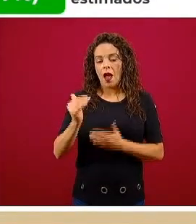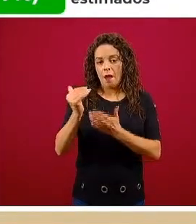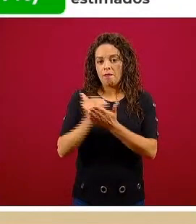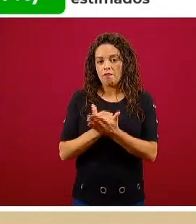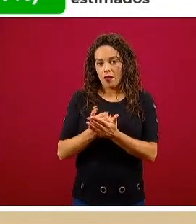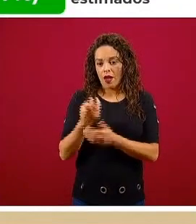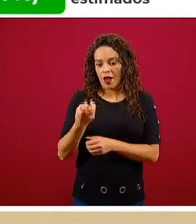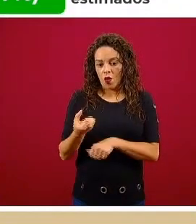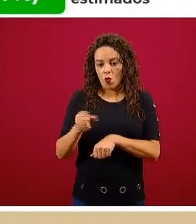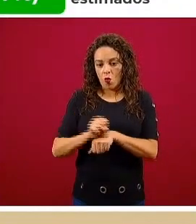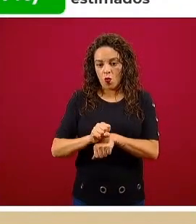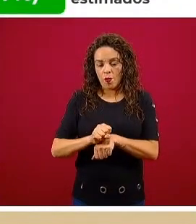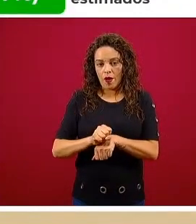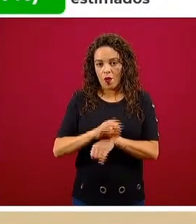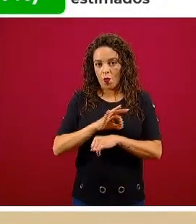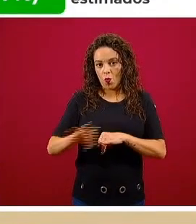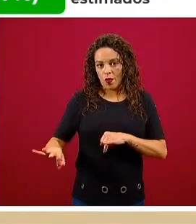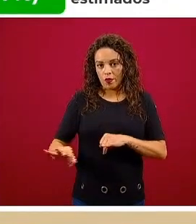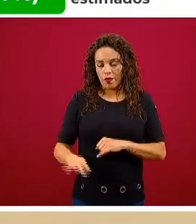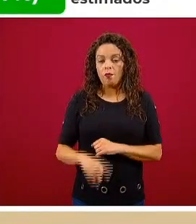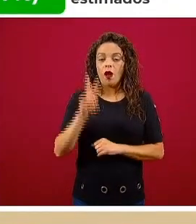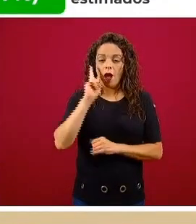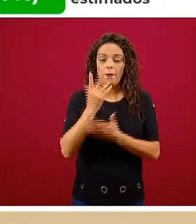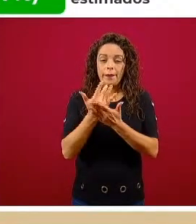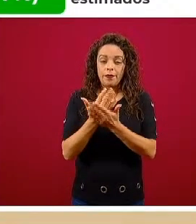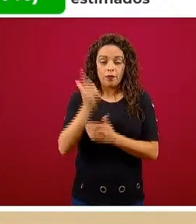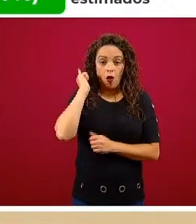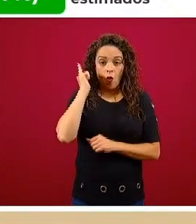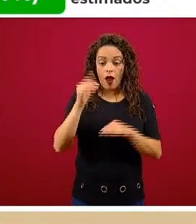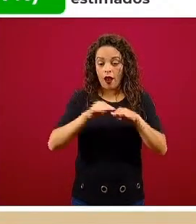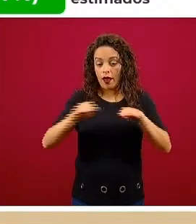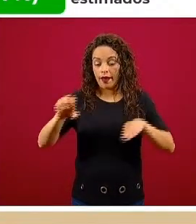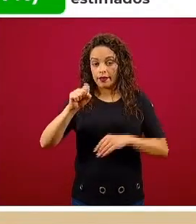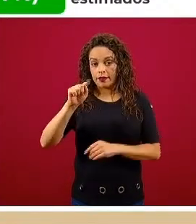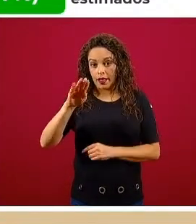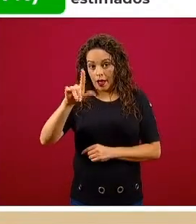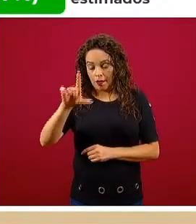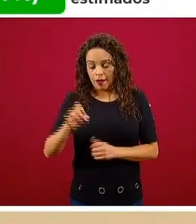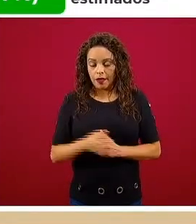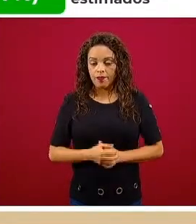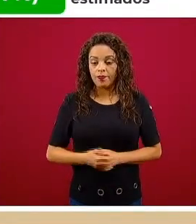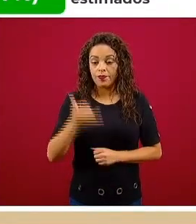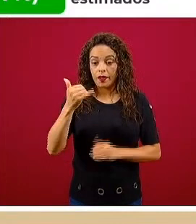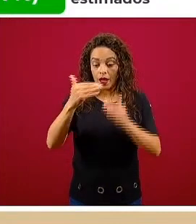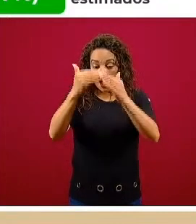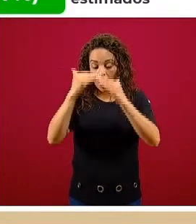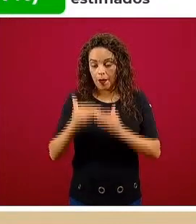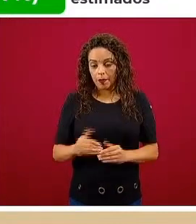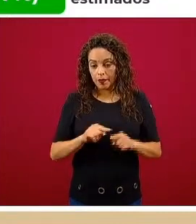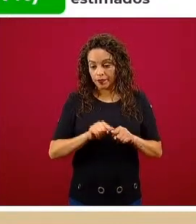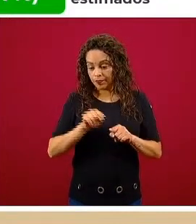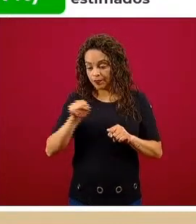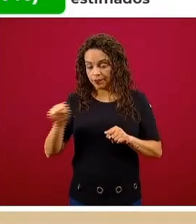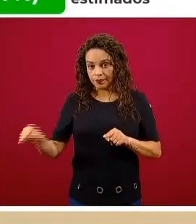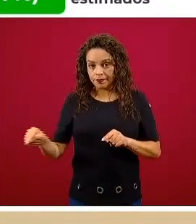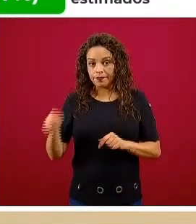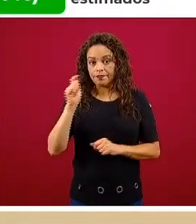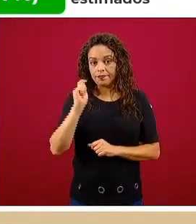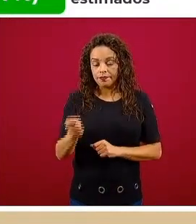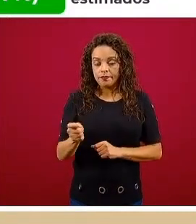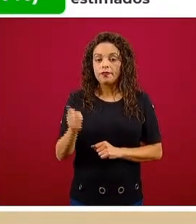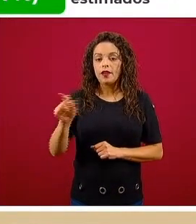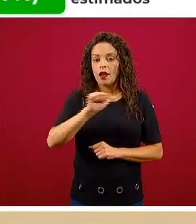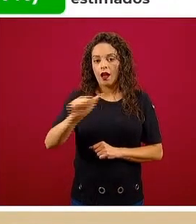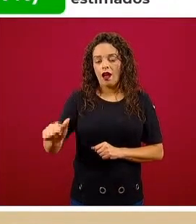esto lógicamente vamos a esperar que se estabilice, y en el caso de las defunciones ya desde la semana